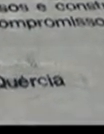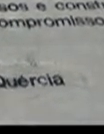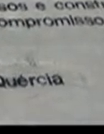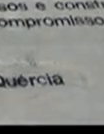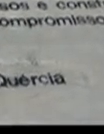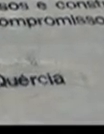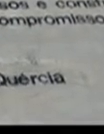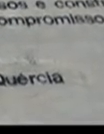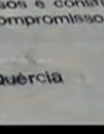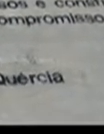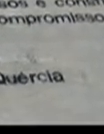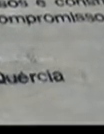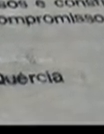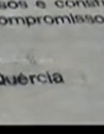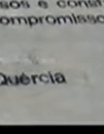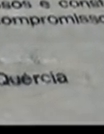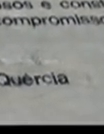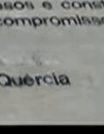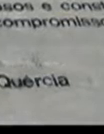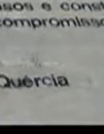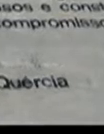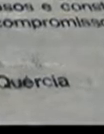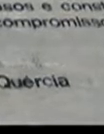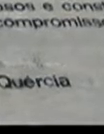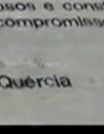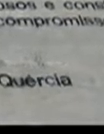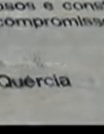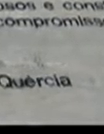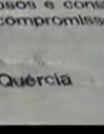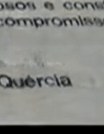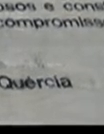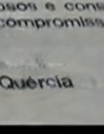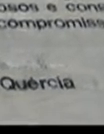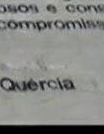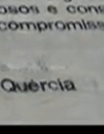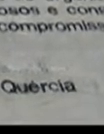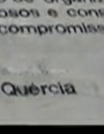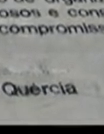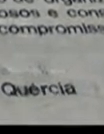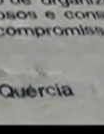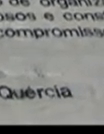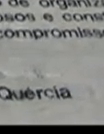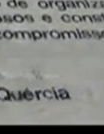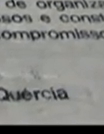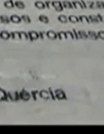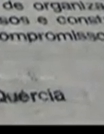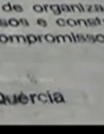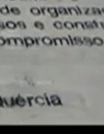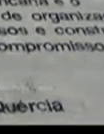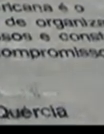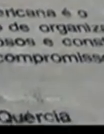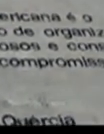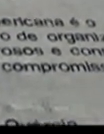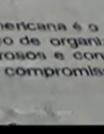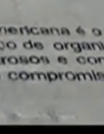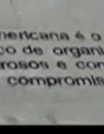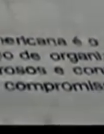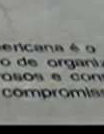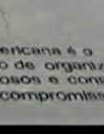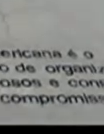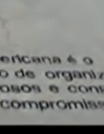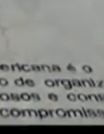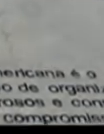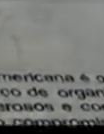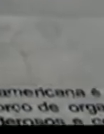construir un destino más grande y más justo, y el compromiso solemne entre todos nosotros. Óscar, interesante